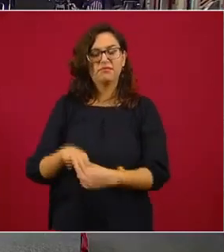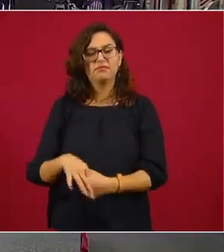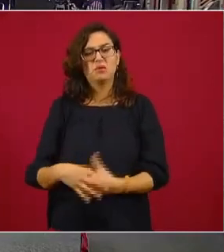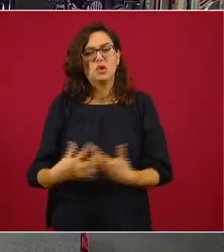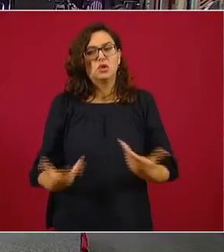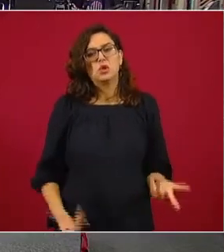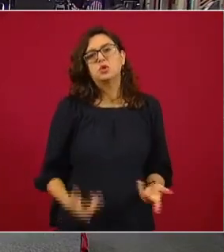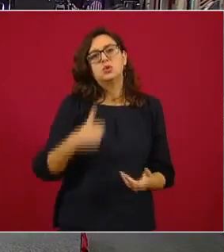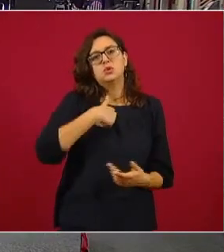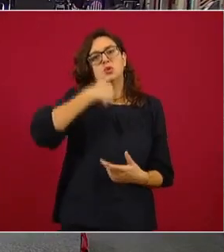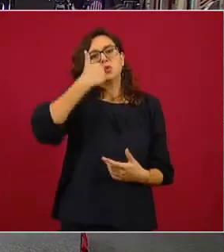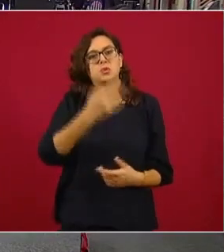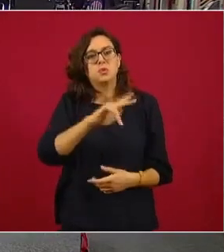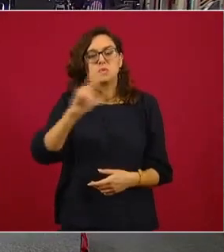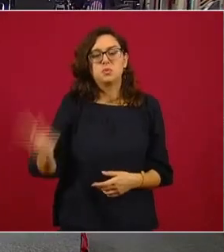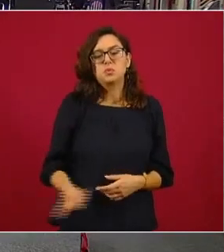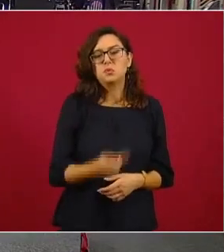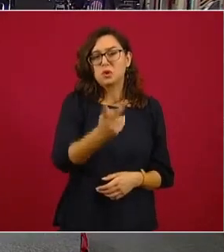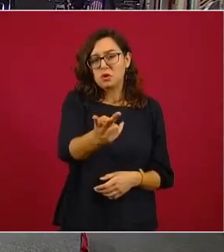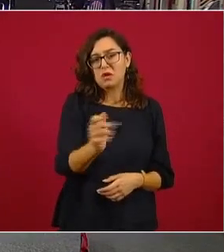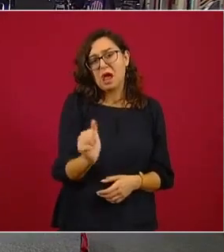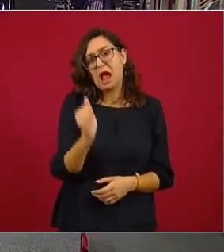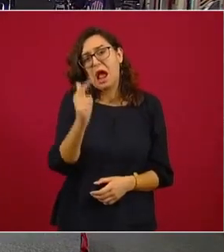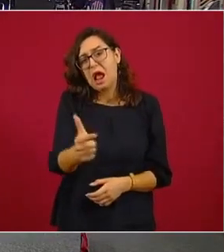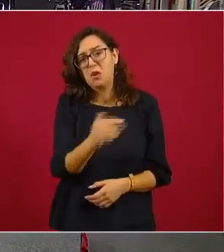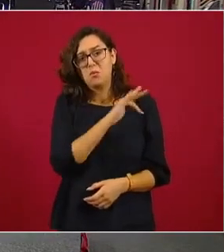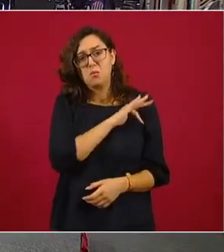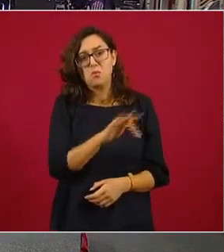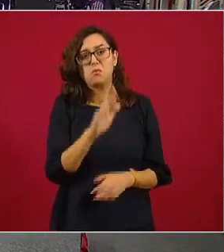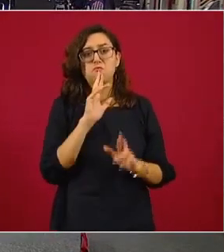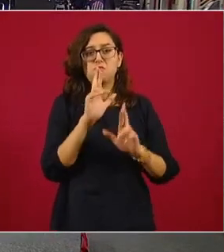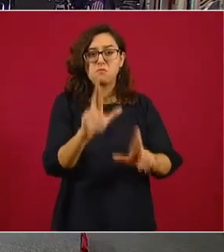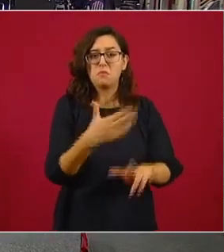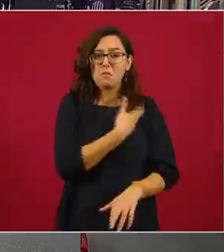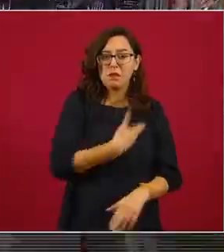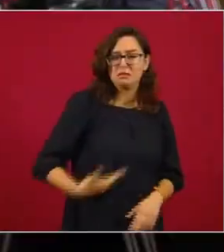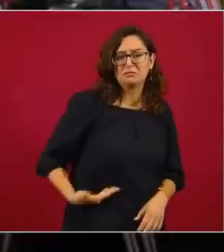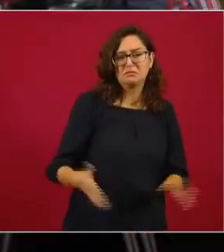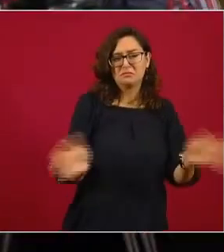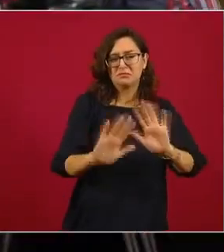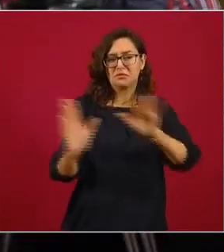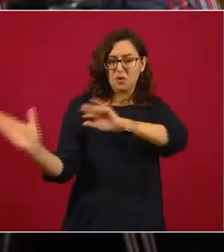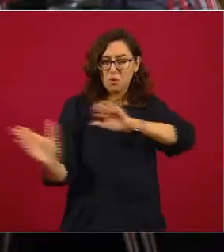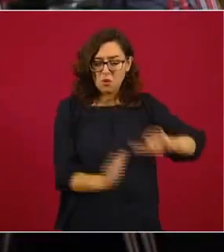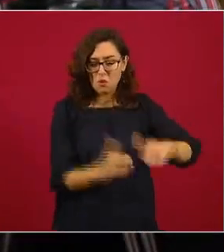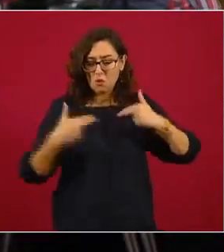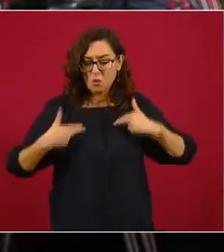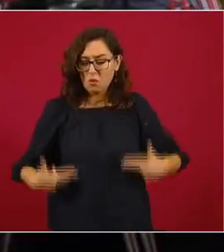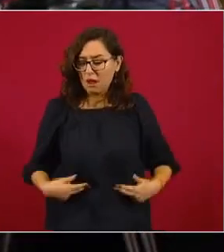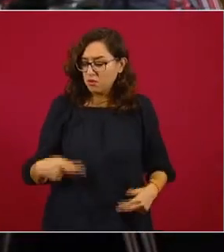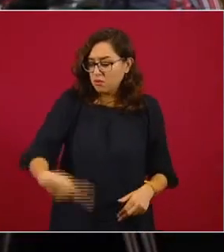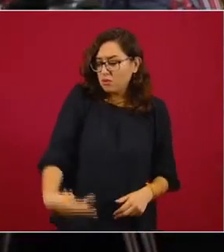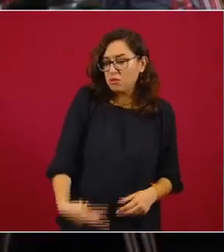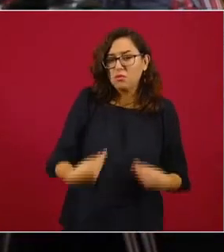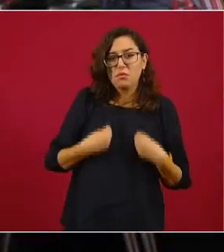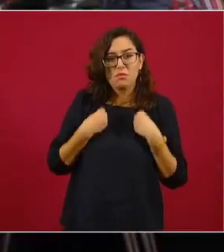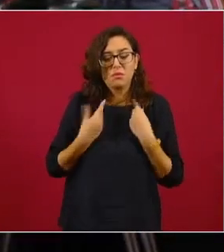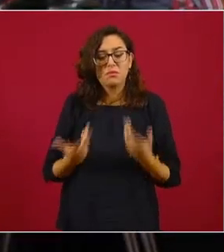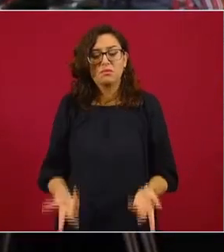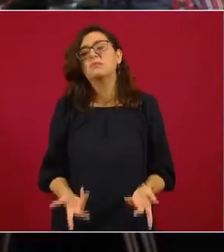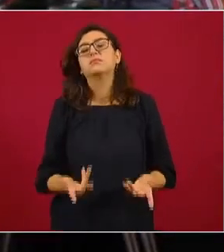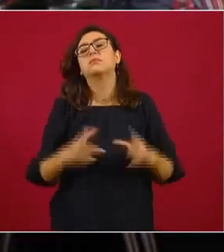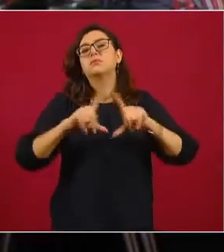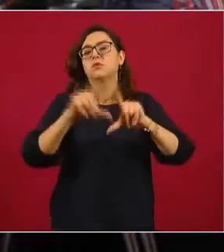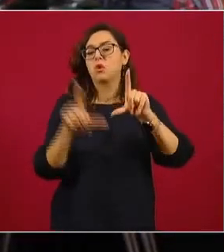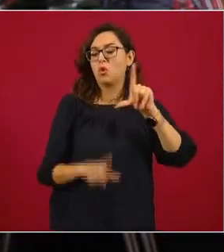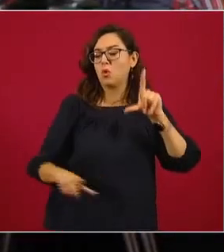le quisiera preguntar algo y que me responda más que como presidente, como ciudadano, ¿no? Con sinceridad. ¿Tiene el Estado